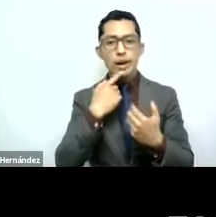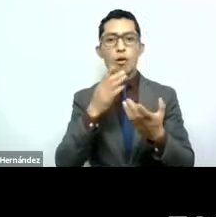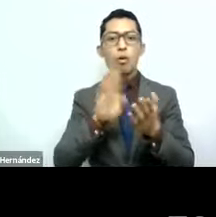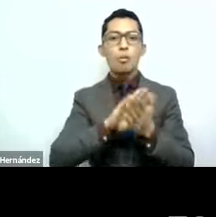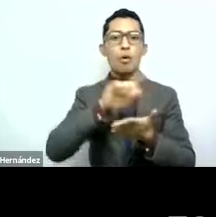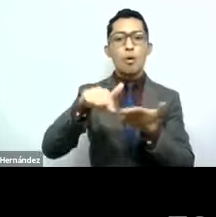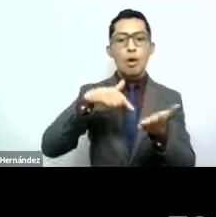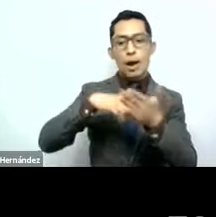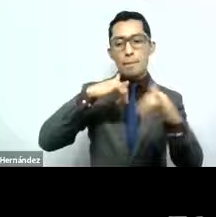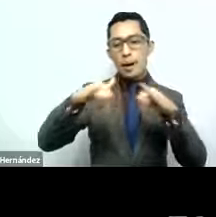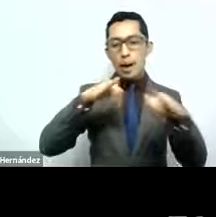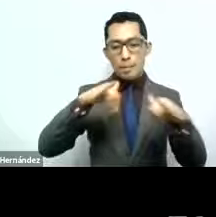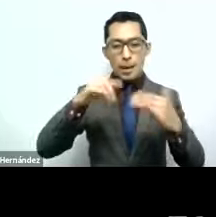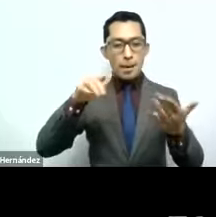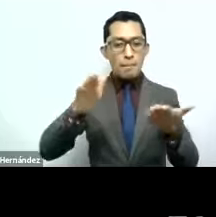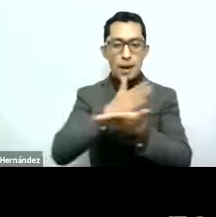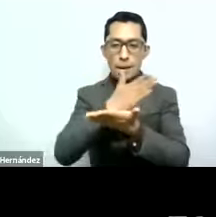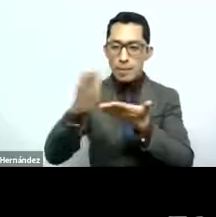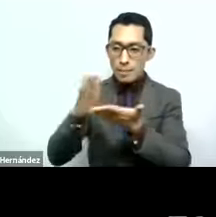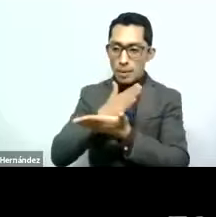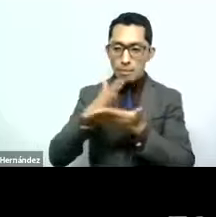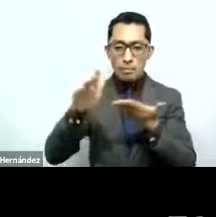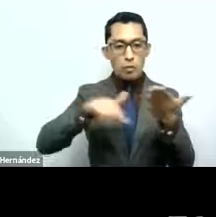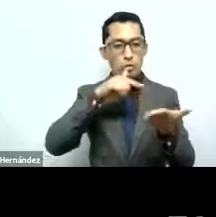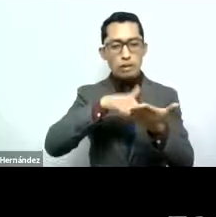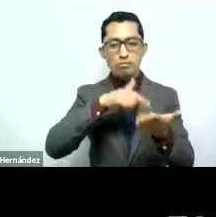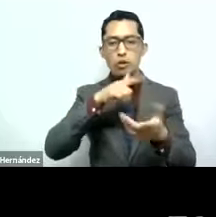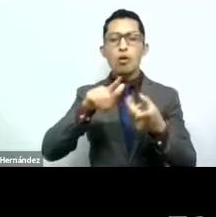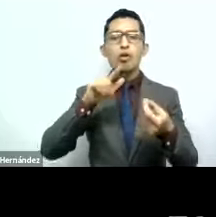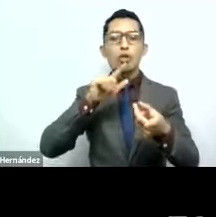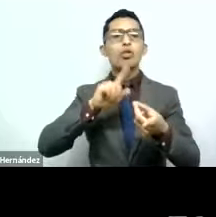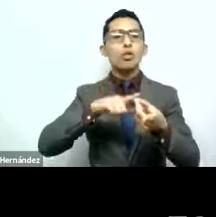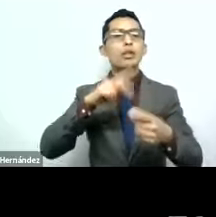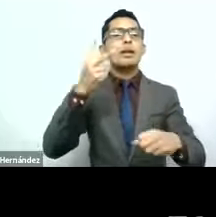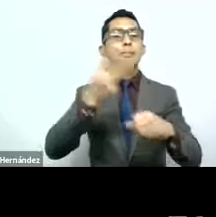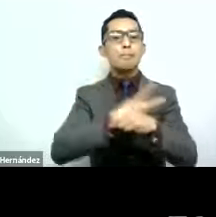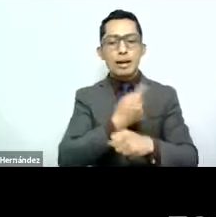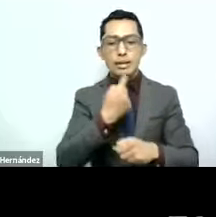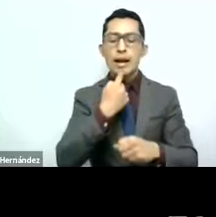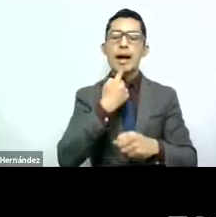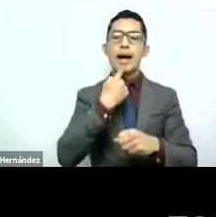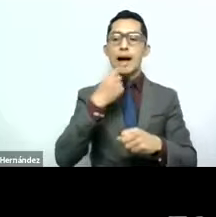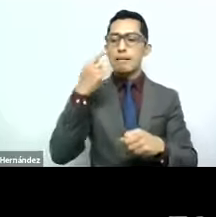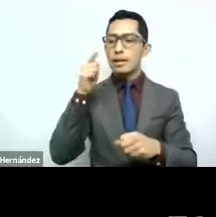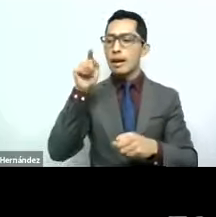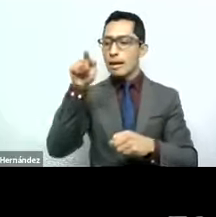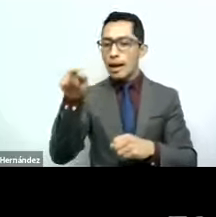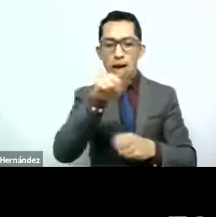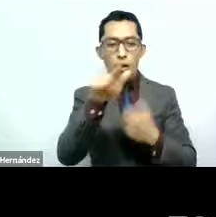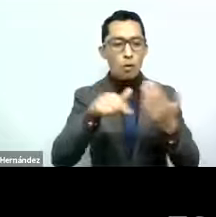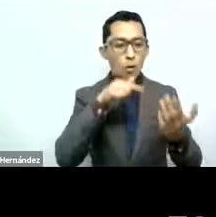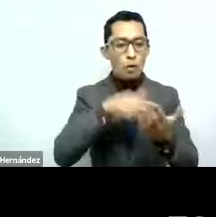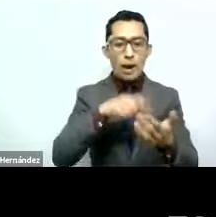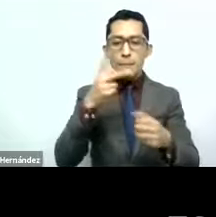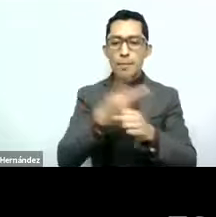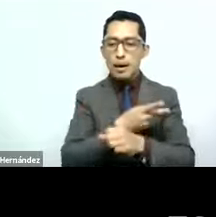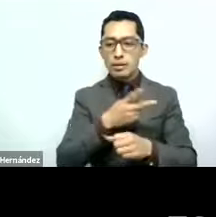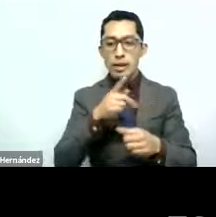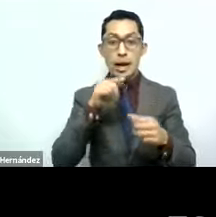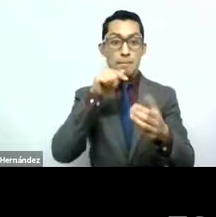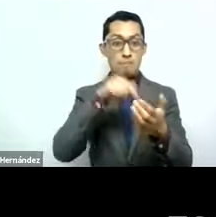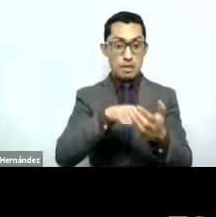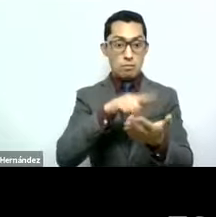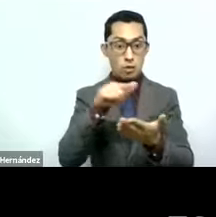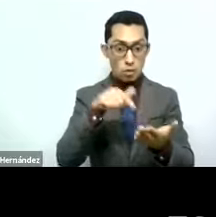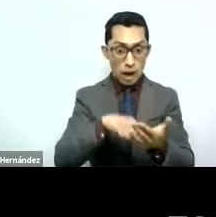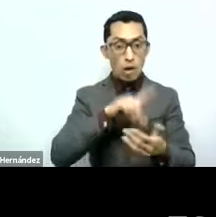geográfica, como señalas, ¿no? Para poder, como quizá de ahí puede salir pues algún otro estudio